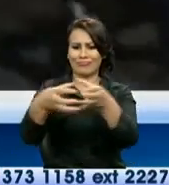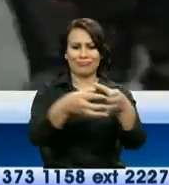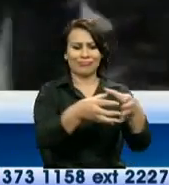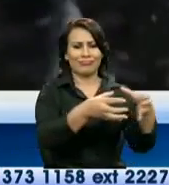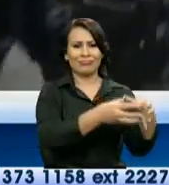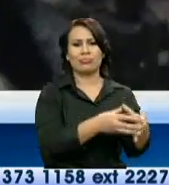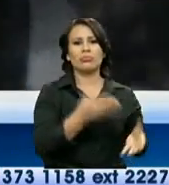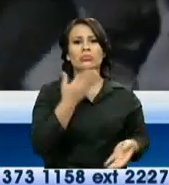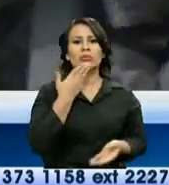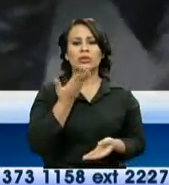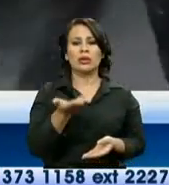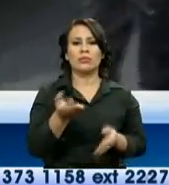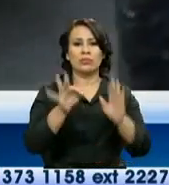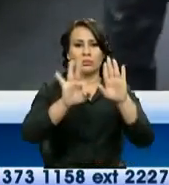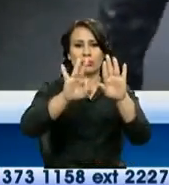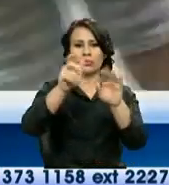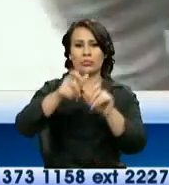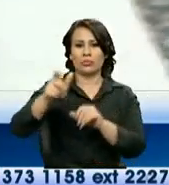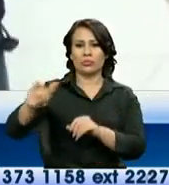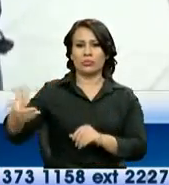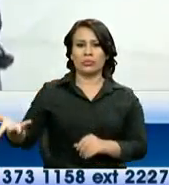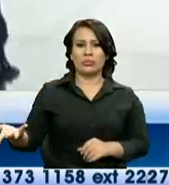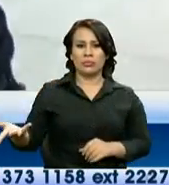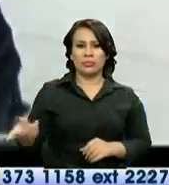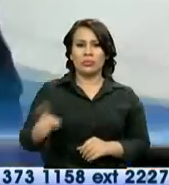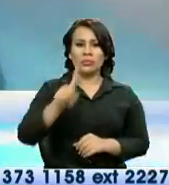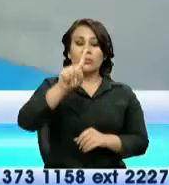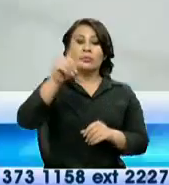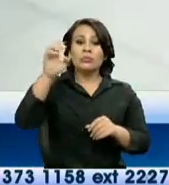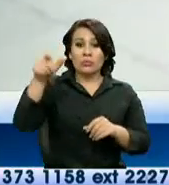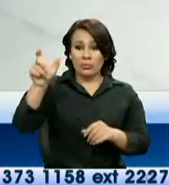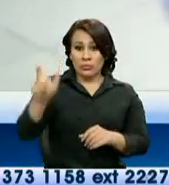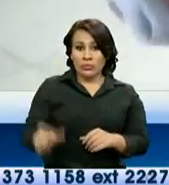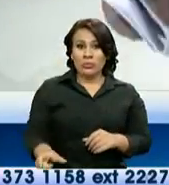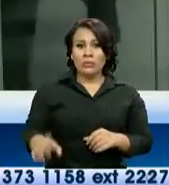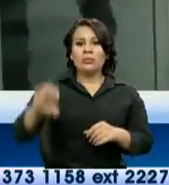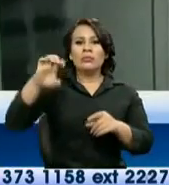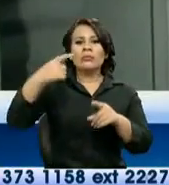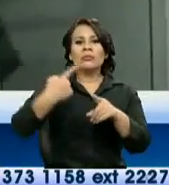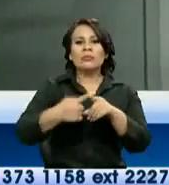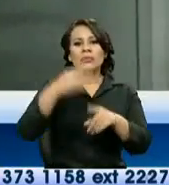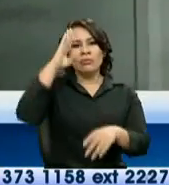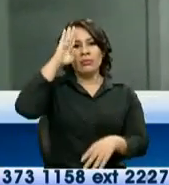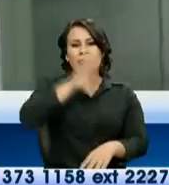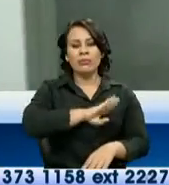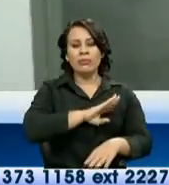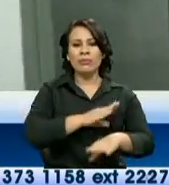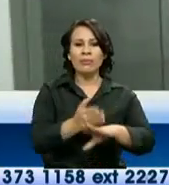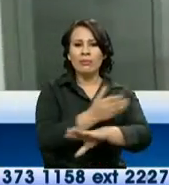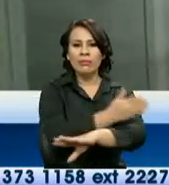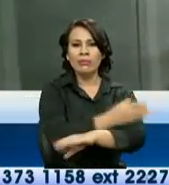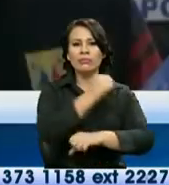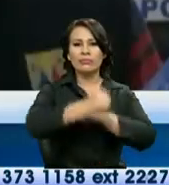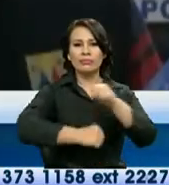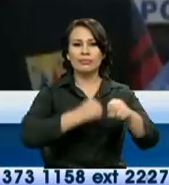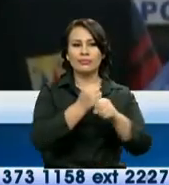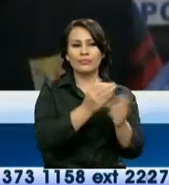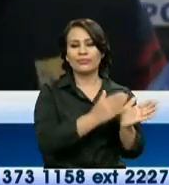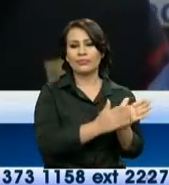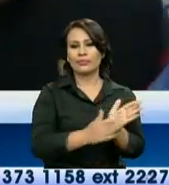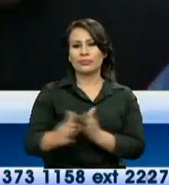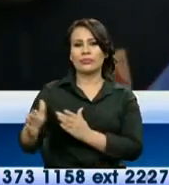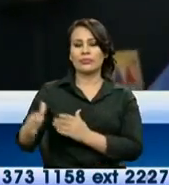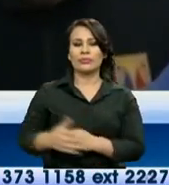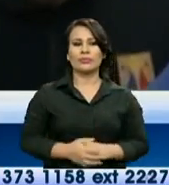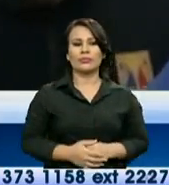la detención de 8 personas, entre ellos un ex policía que fue desvinculado de la institución hace varios años. En realidad